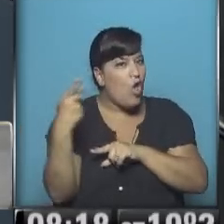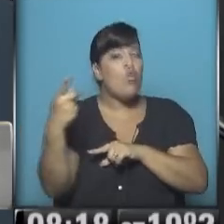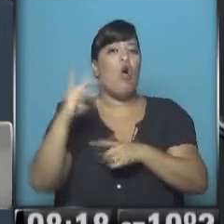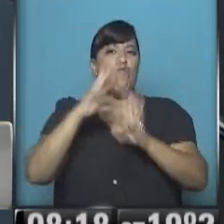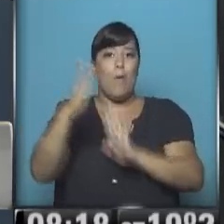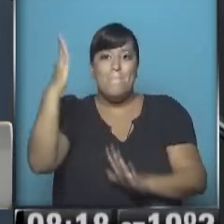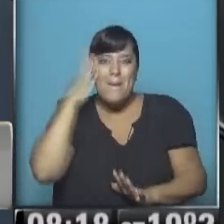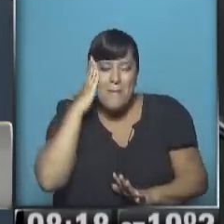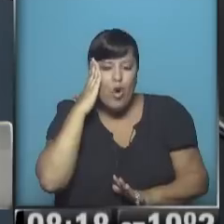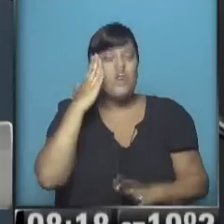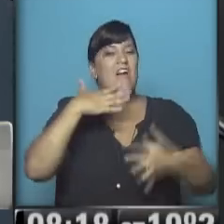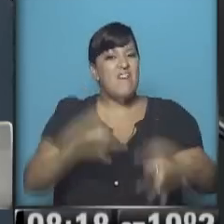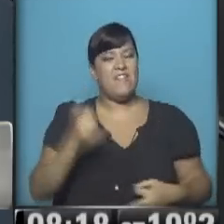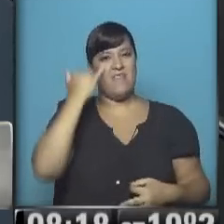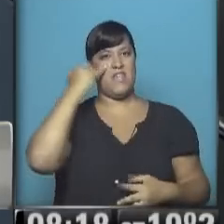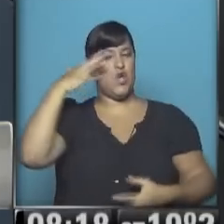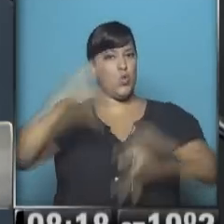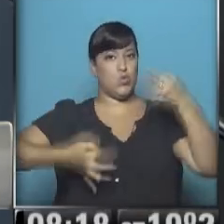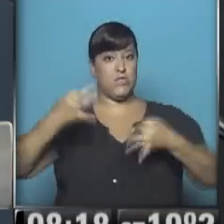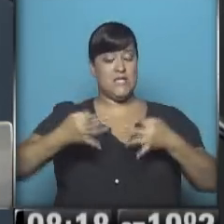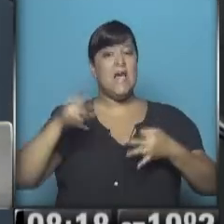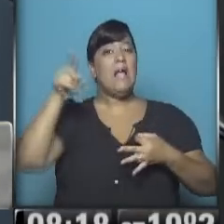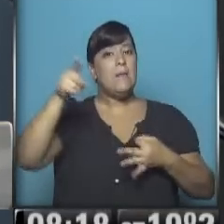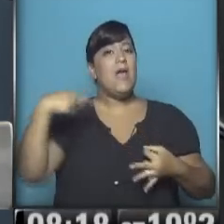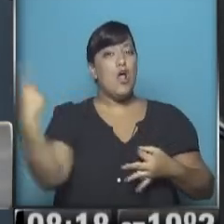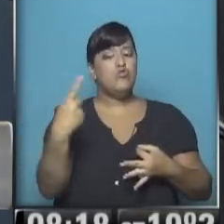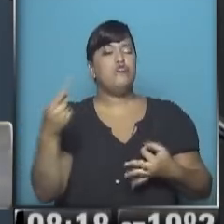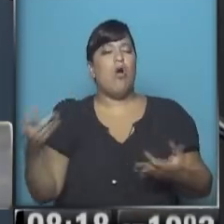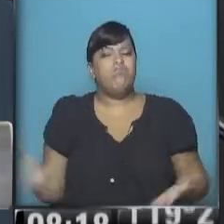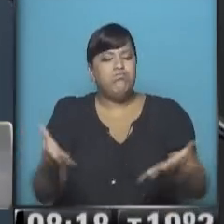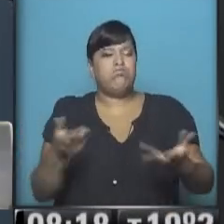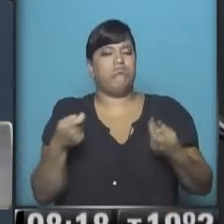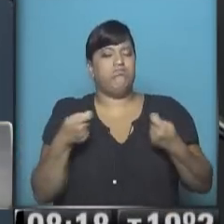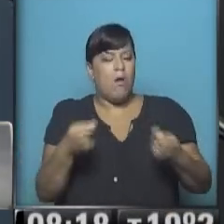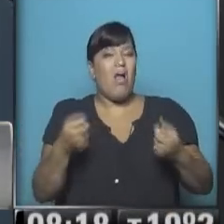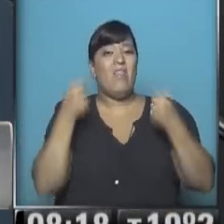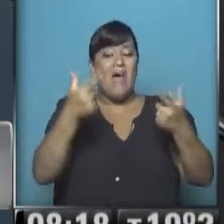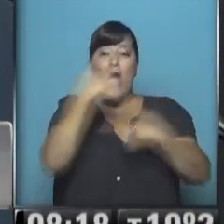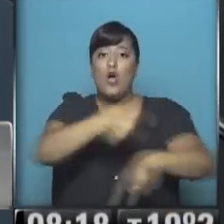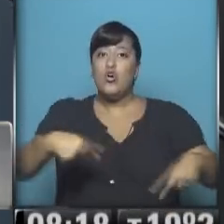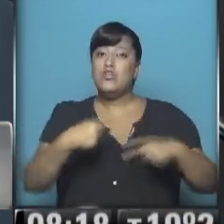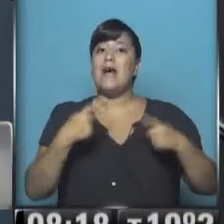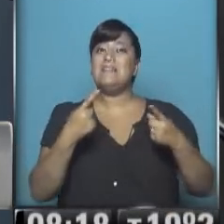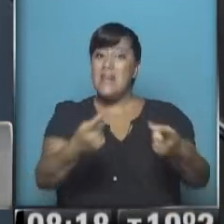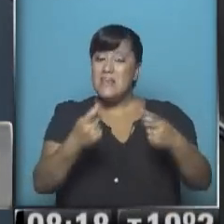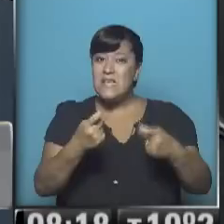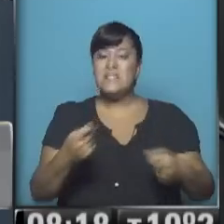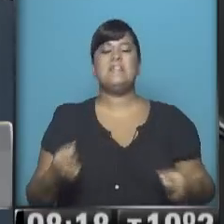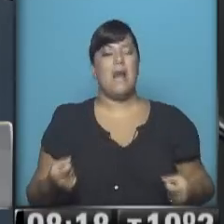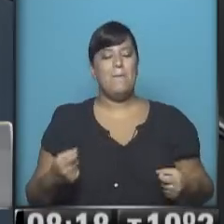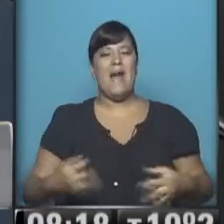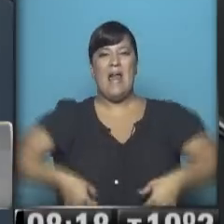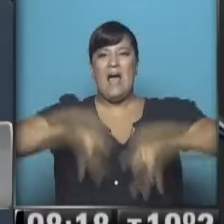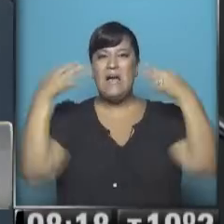memoria verdad y Justicia y promover todos los mecanismos necesarios para garantizar